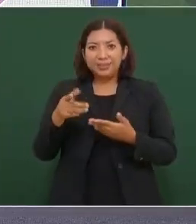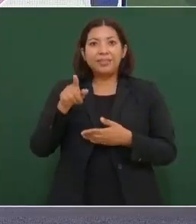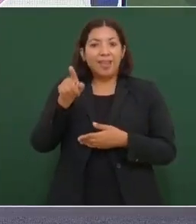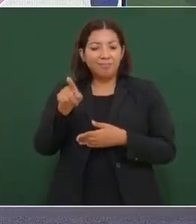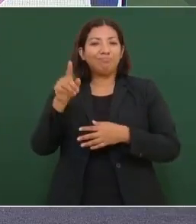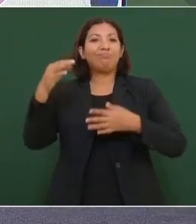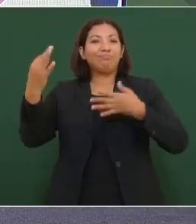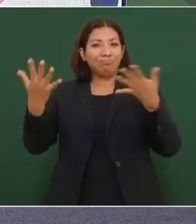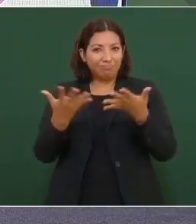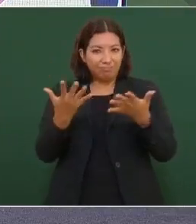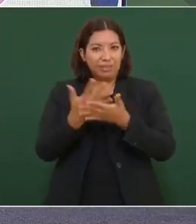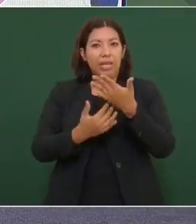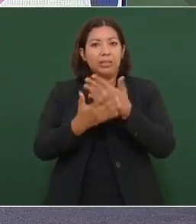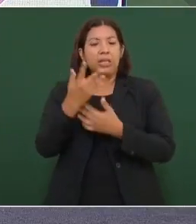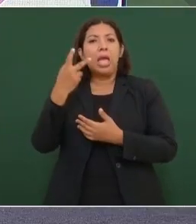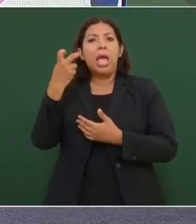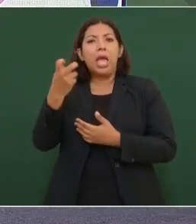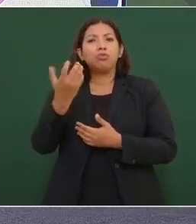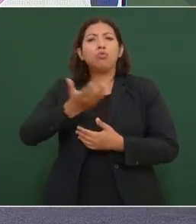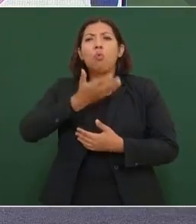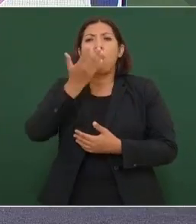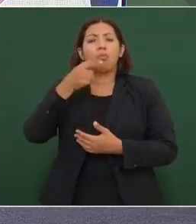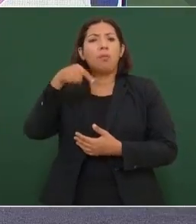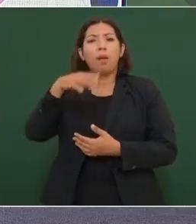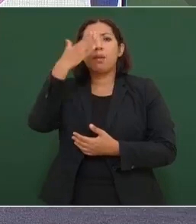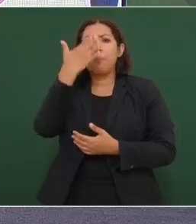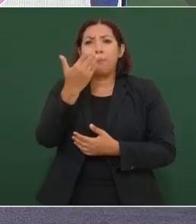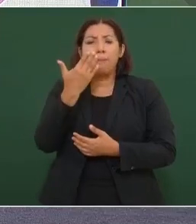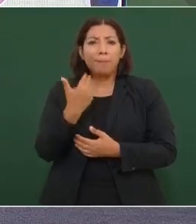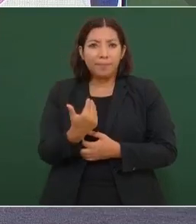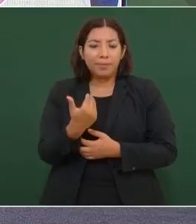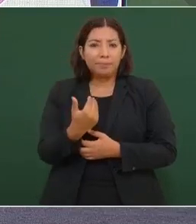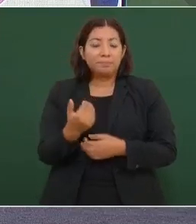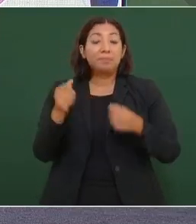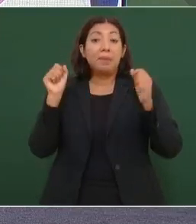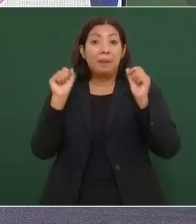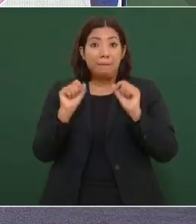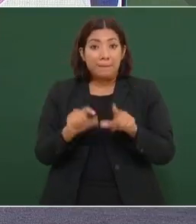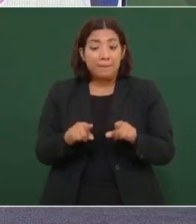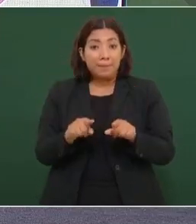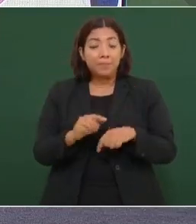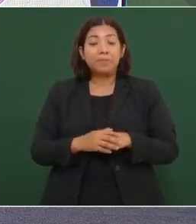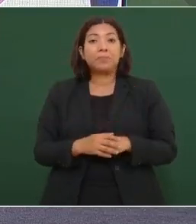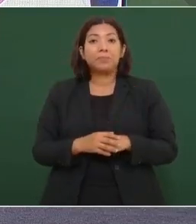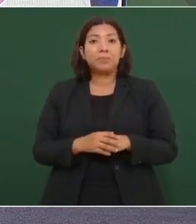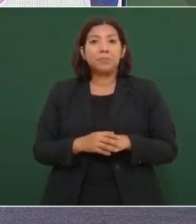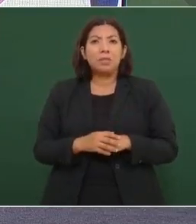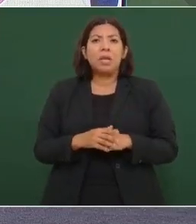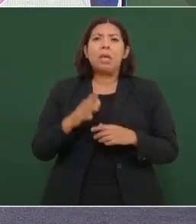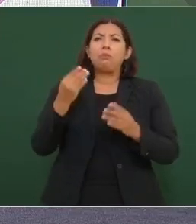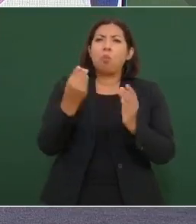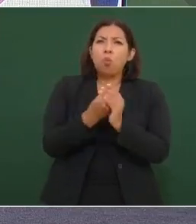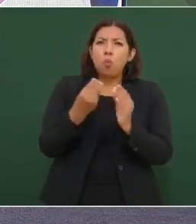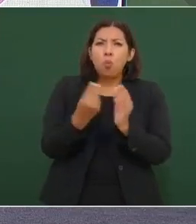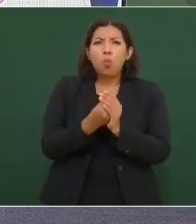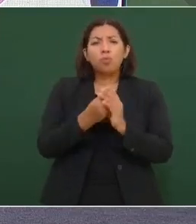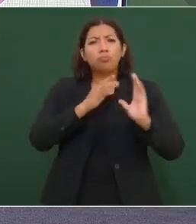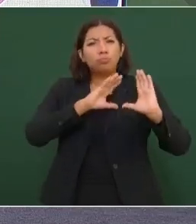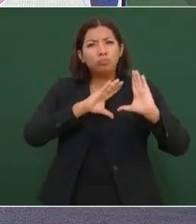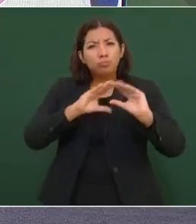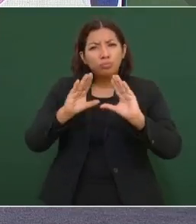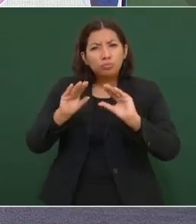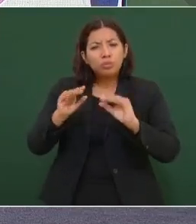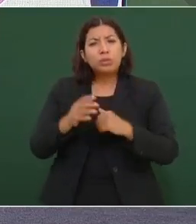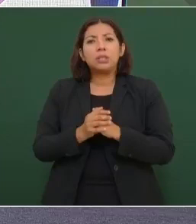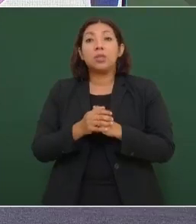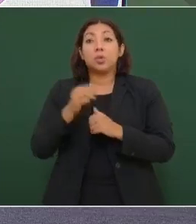que refleja nuestra tradición, nuestra cultura maya. Y también ya están vinculadas en este momento con exposiciones, con talleres, con las tiendas, con